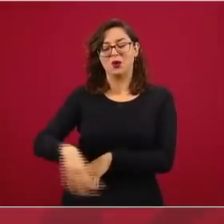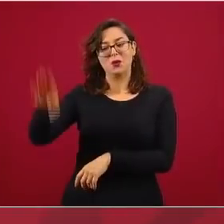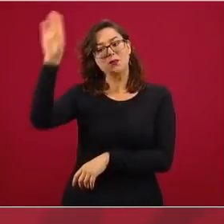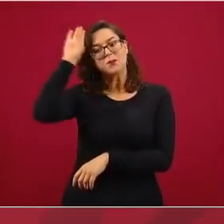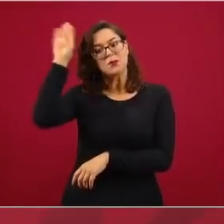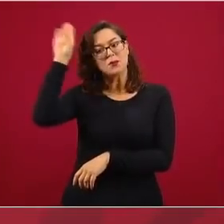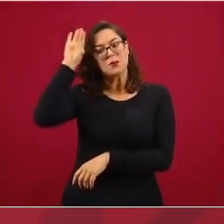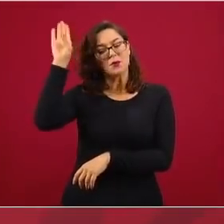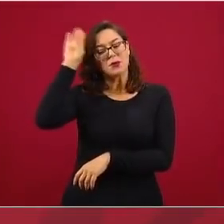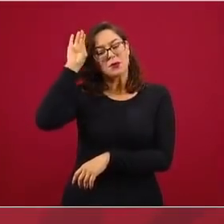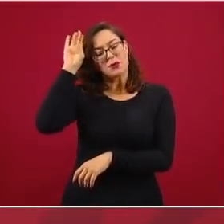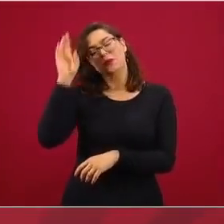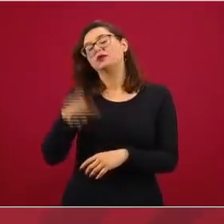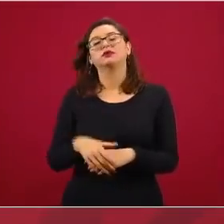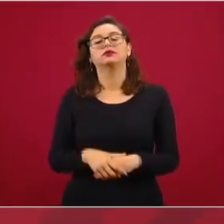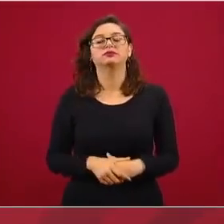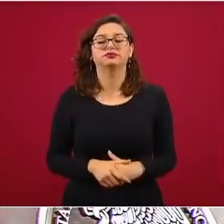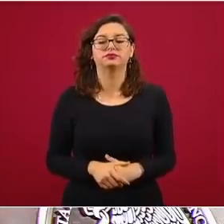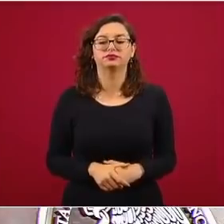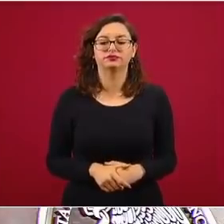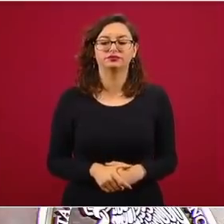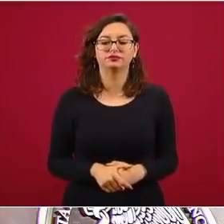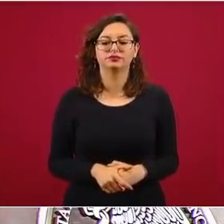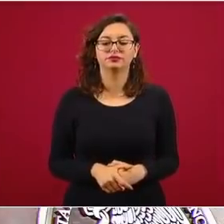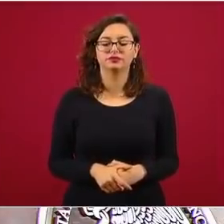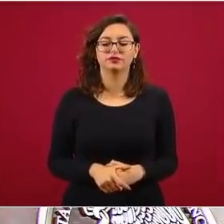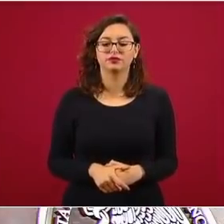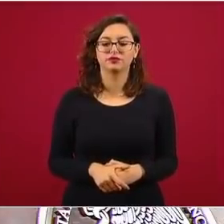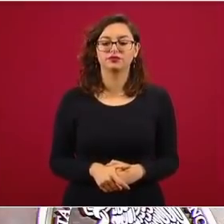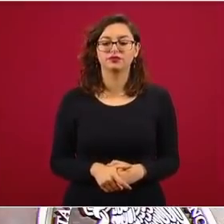de lo que se robaron.